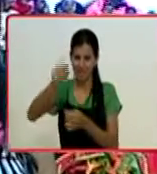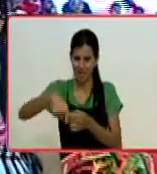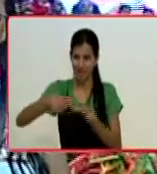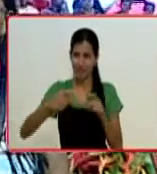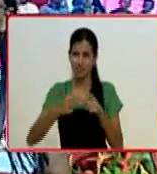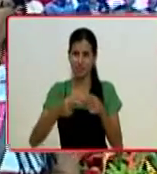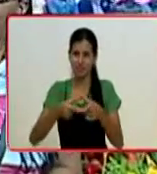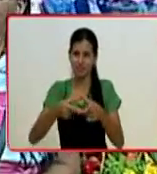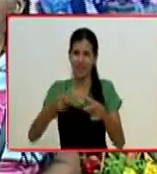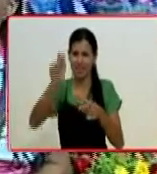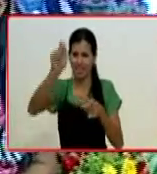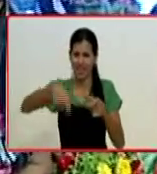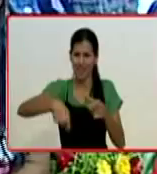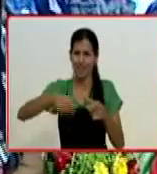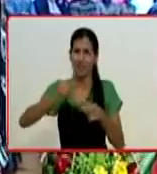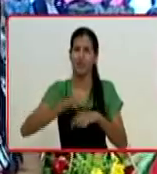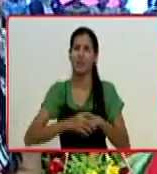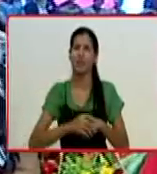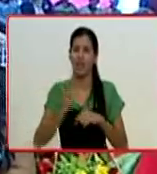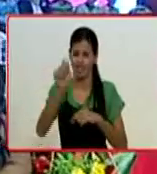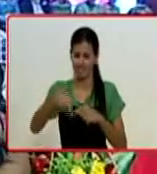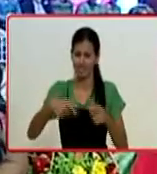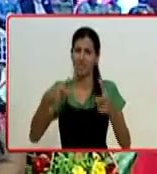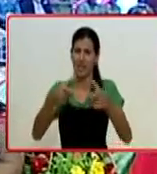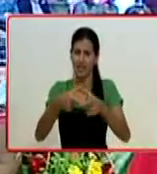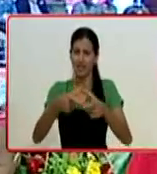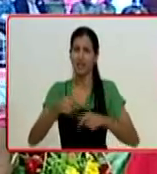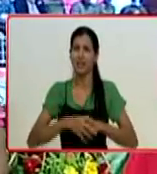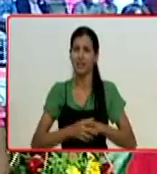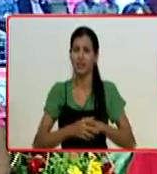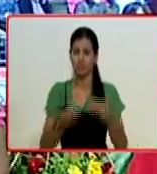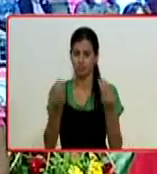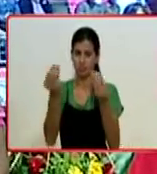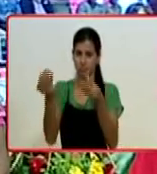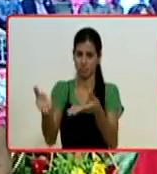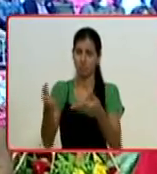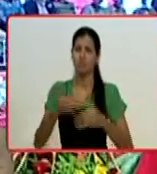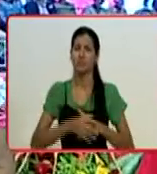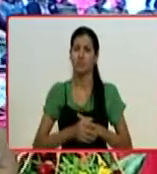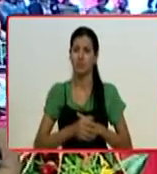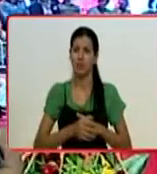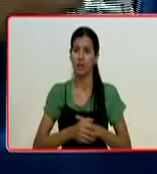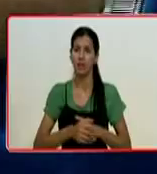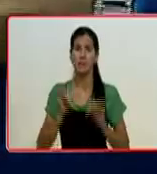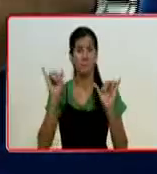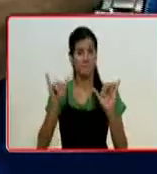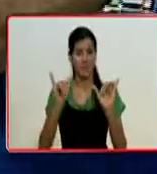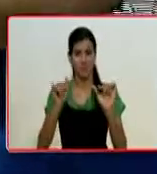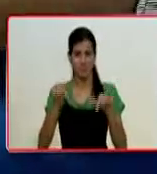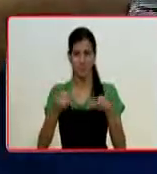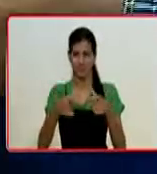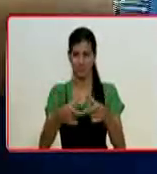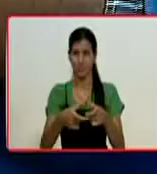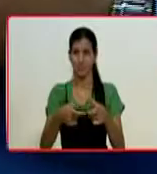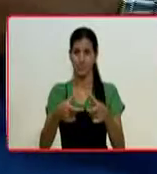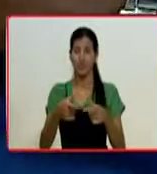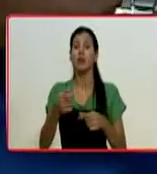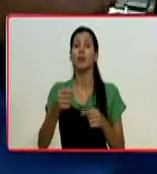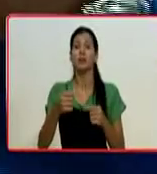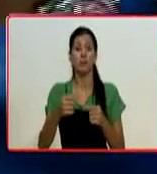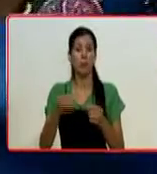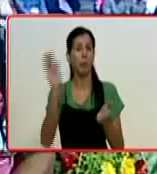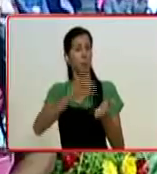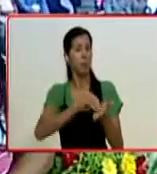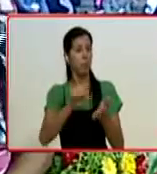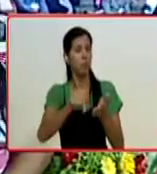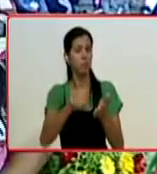aquí por favor, esta misma tarjeta que te estoy entregando, aquí mismo vamos a activar